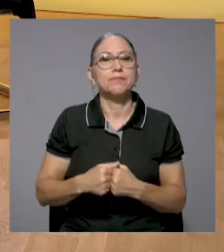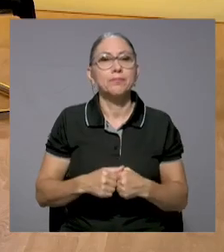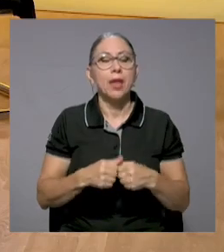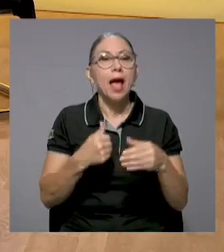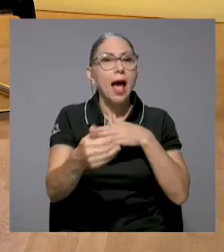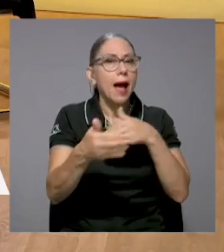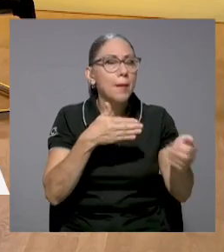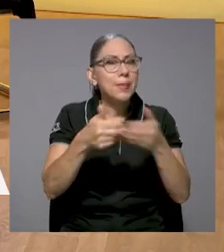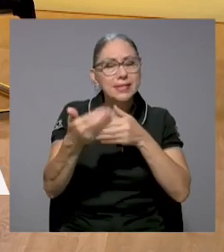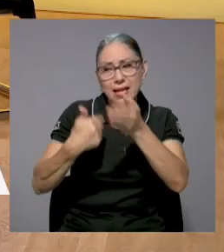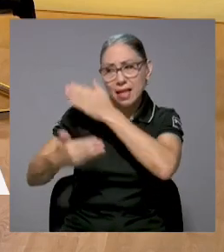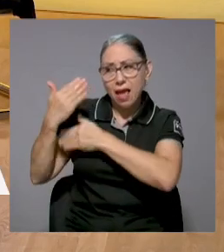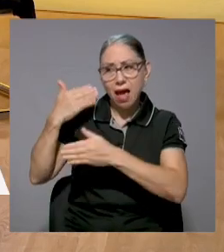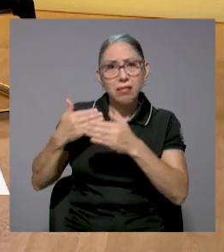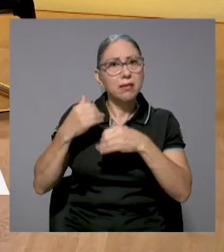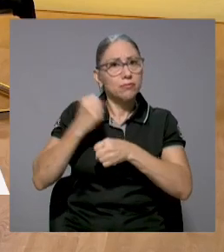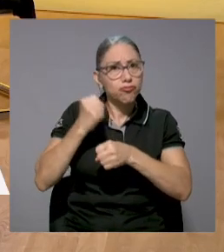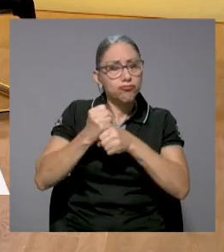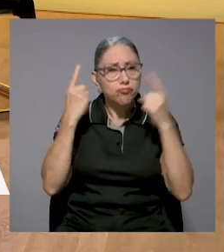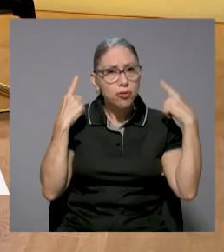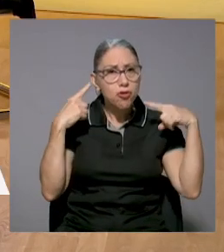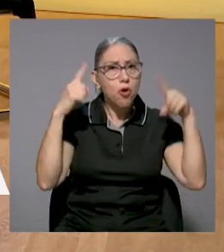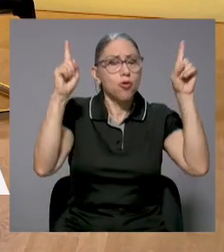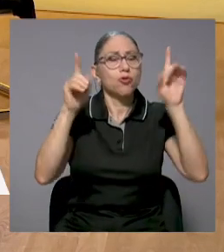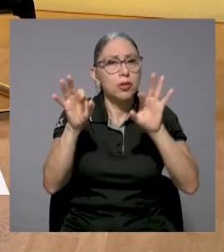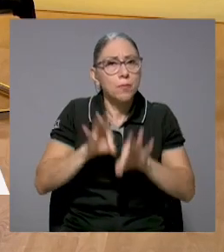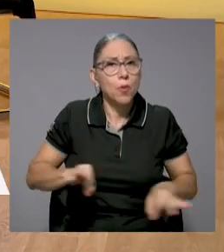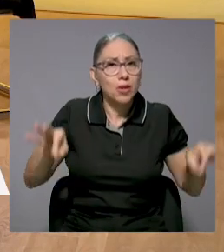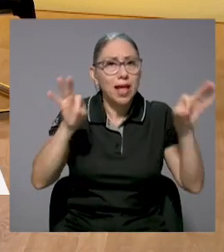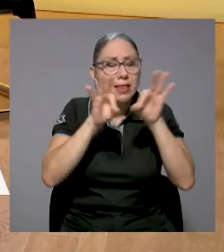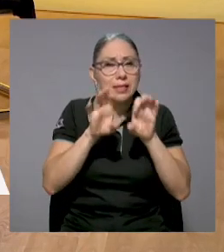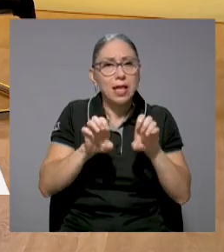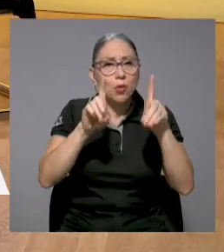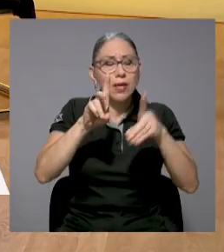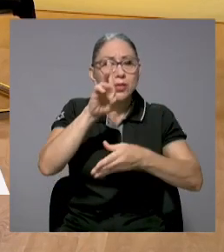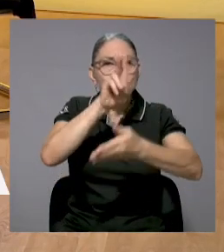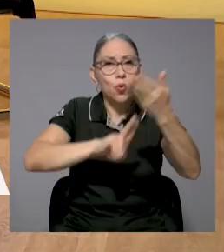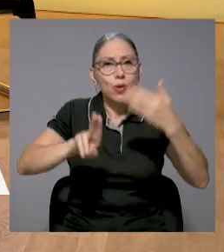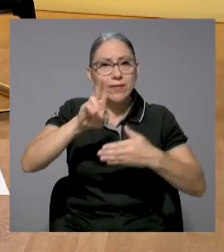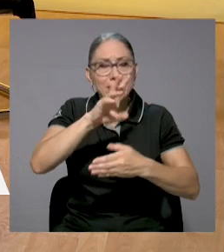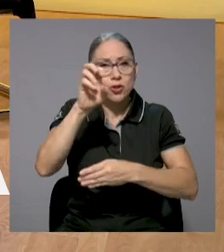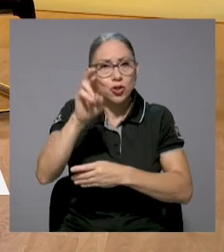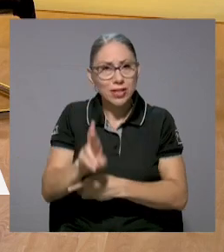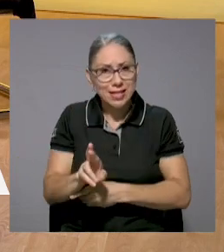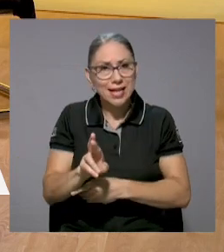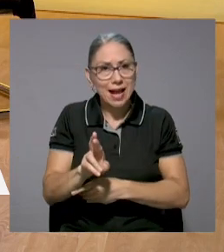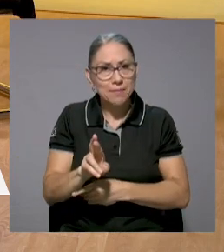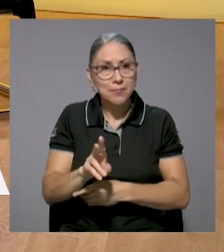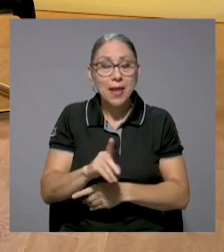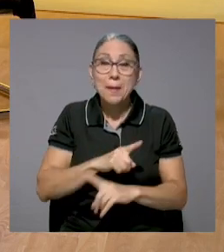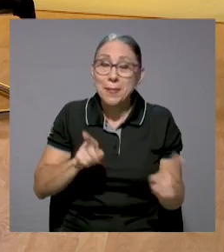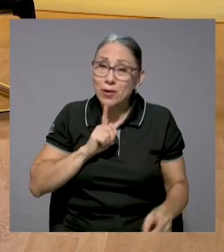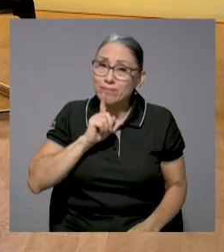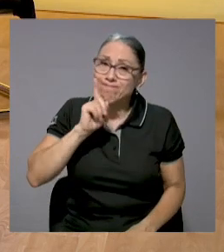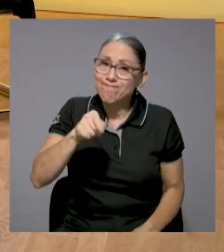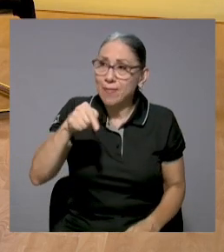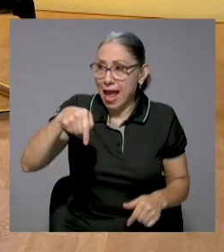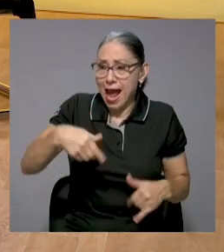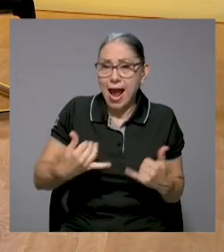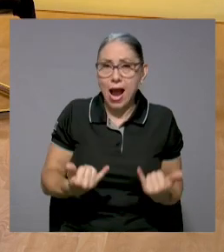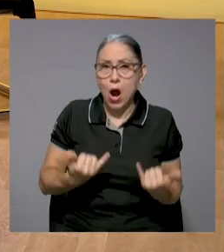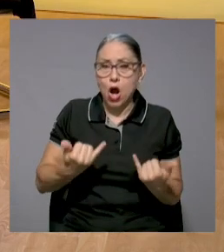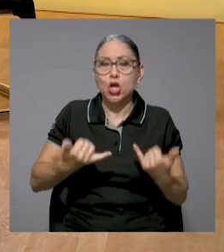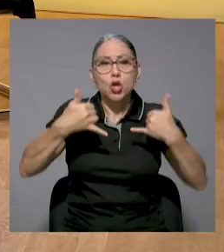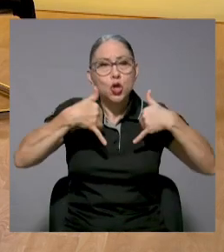logros históricos importantes que hemos tenido en educación terciaria en Costa Rica, la verdad es que hoy todavía tenemos